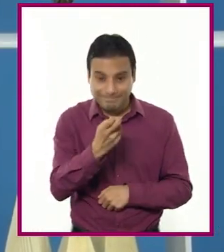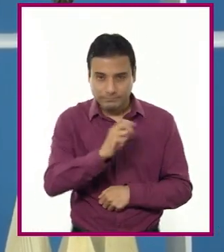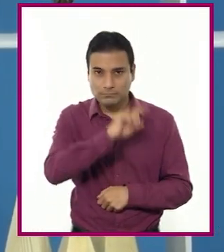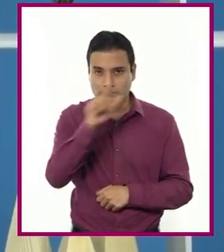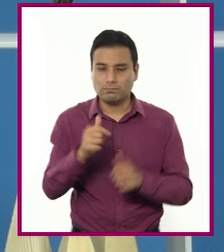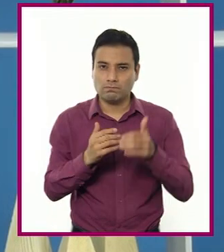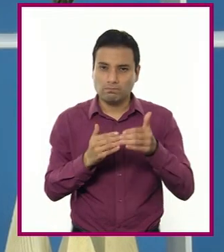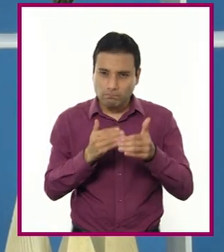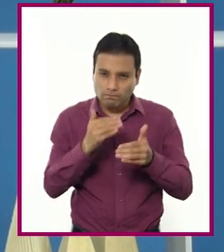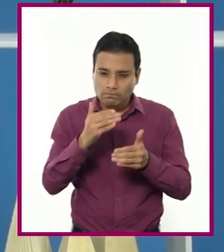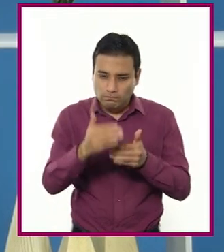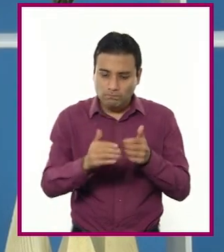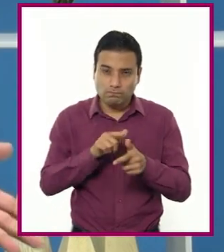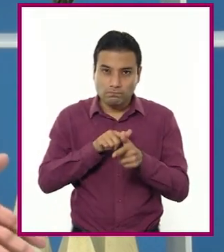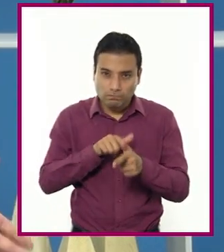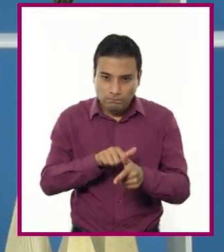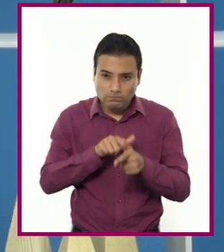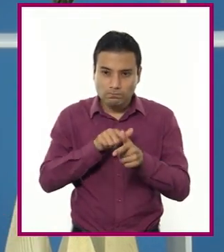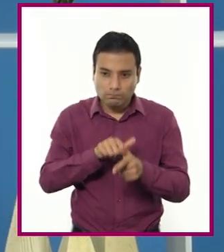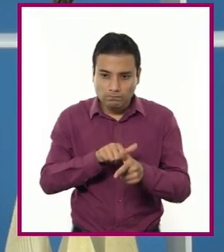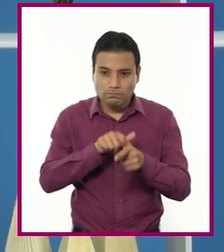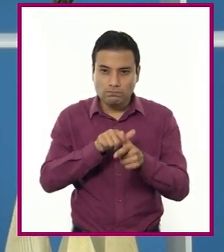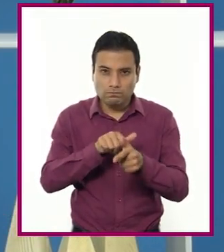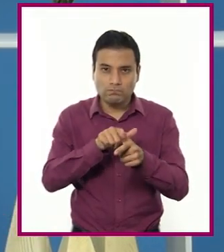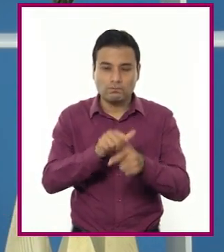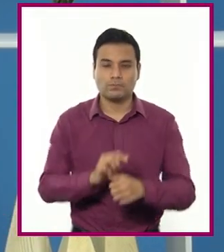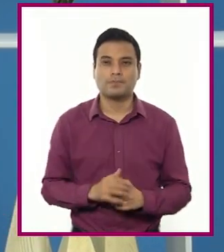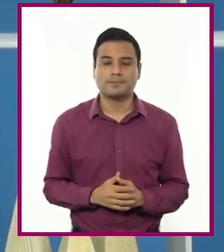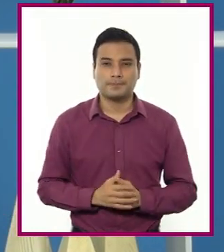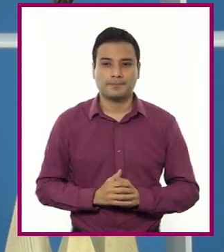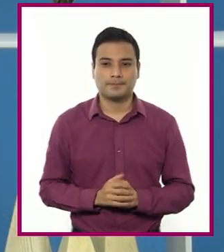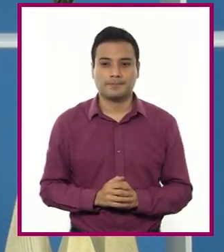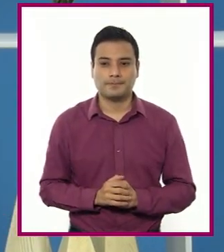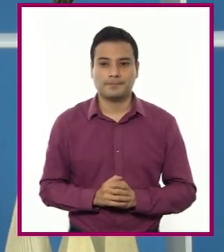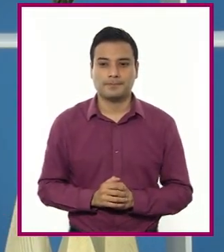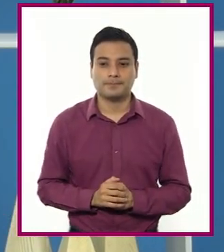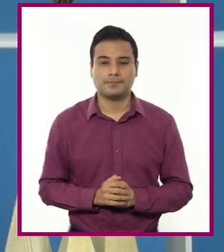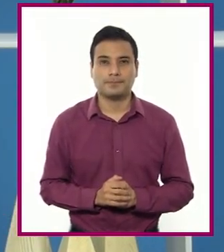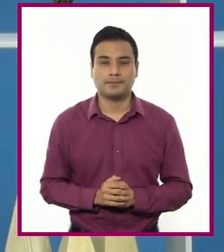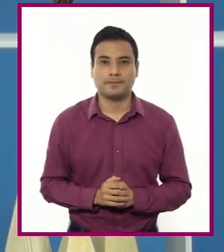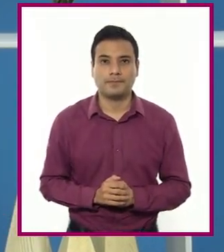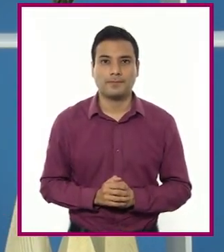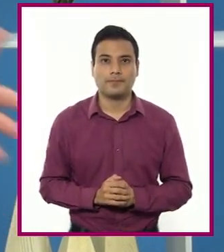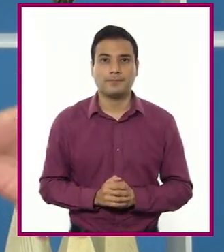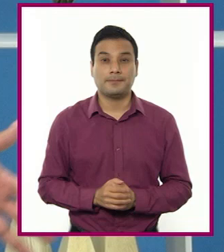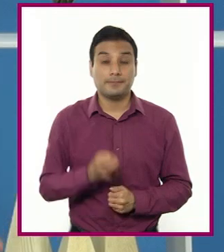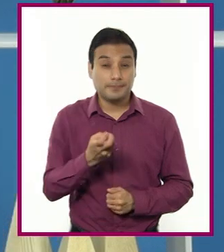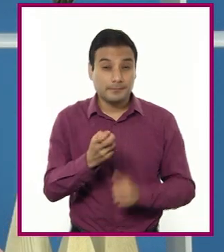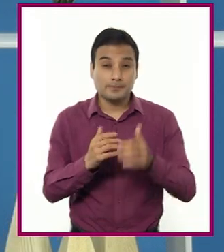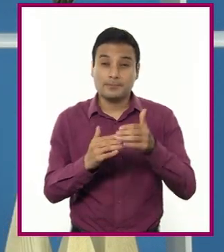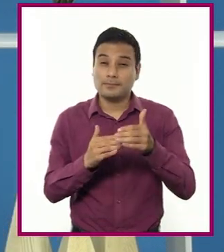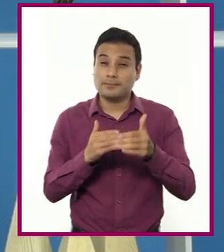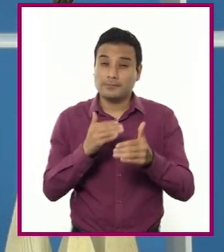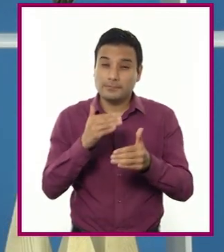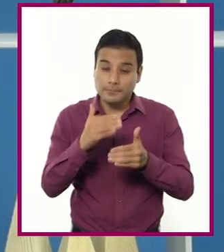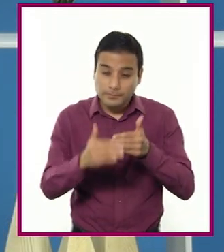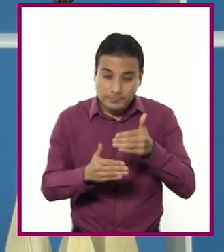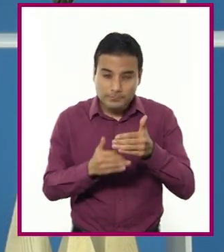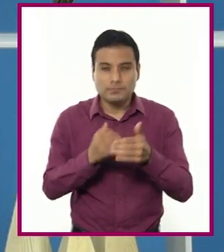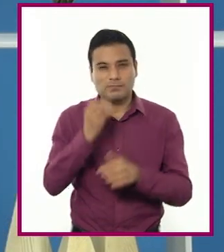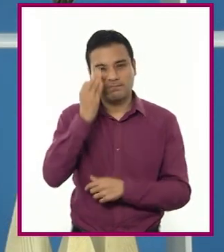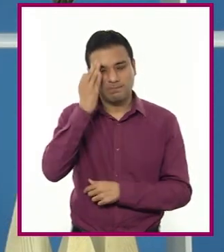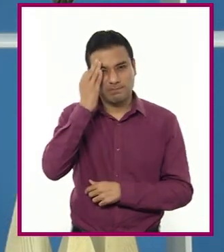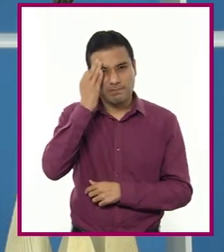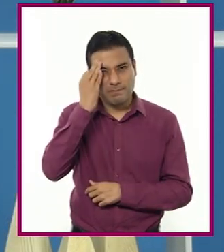pueda seguir hasta lograr que se analice. Se trata de procesos largos, en los